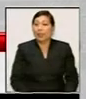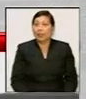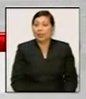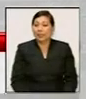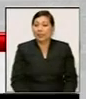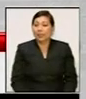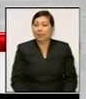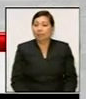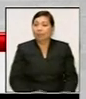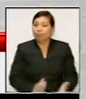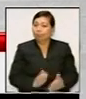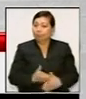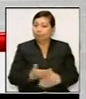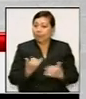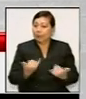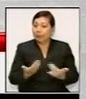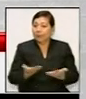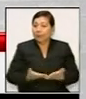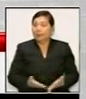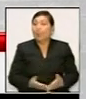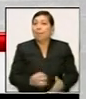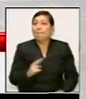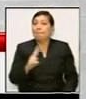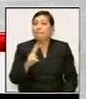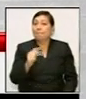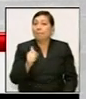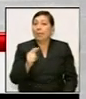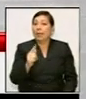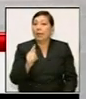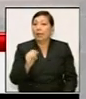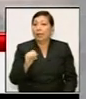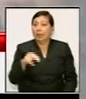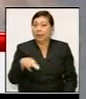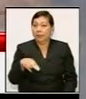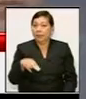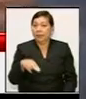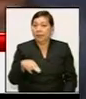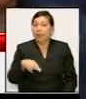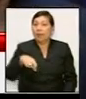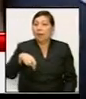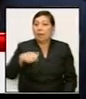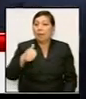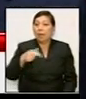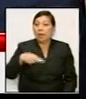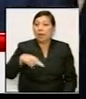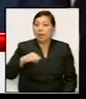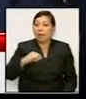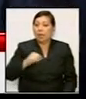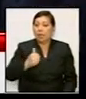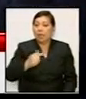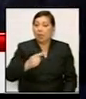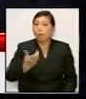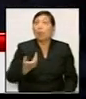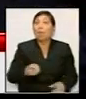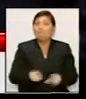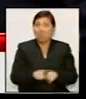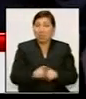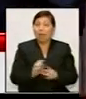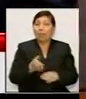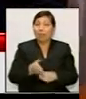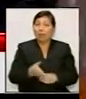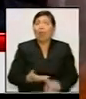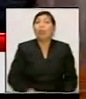de transición de Valentín Paniagua. También fue candidato a la alcaldía de Lima por el